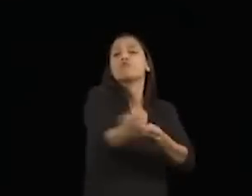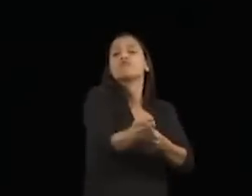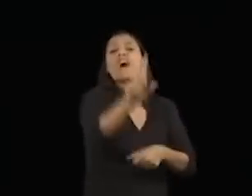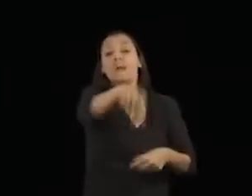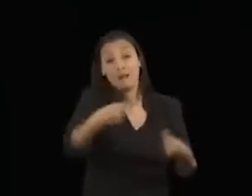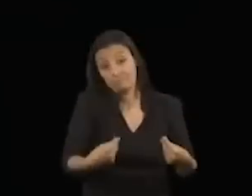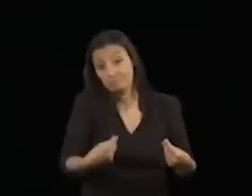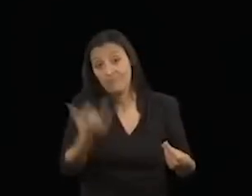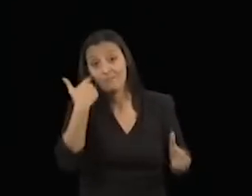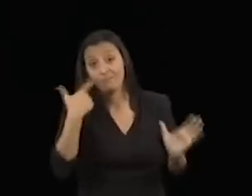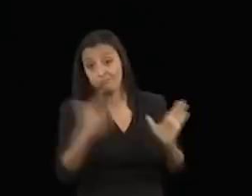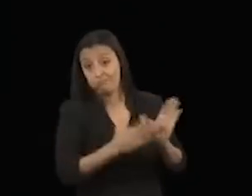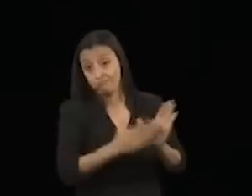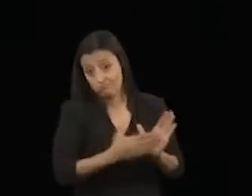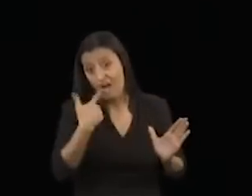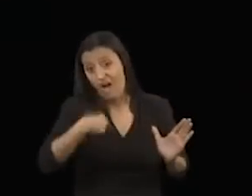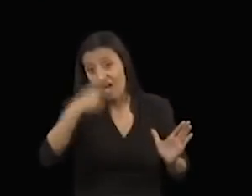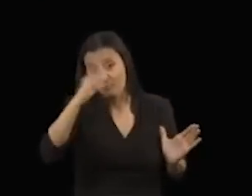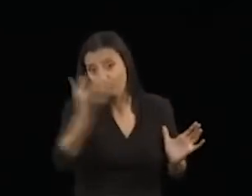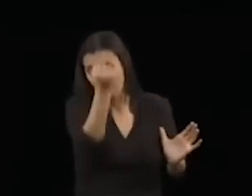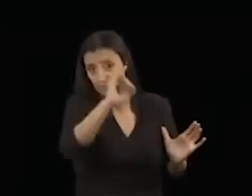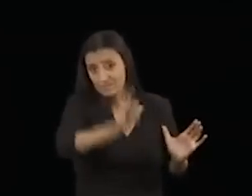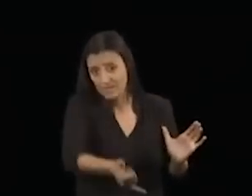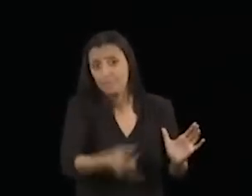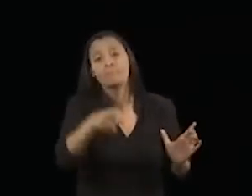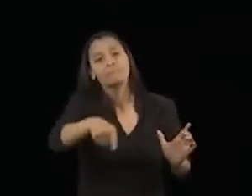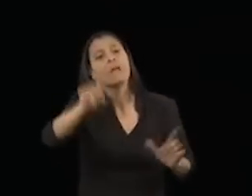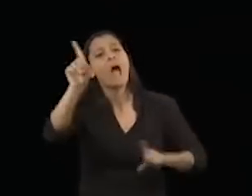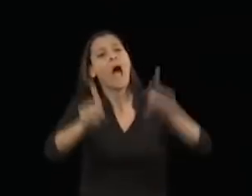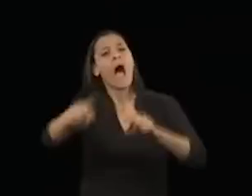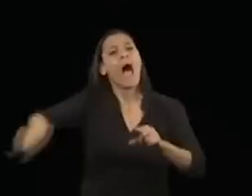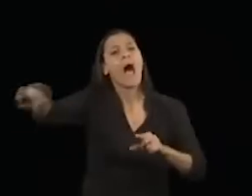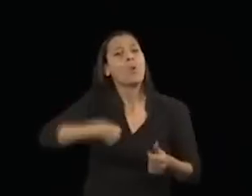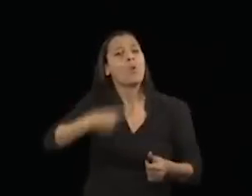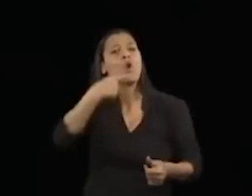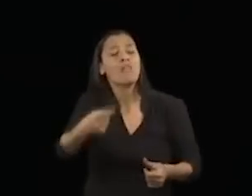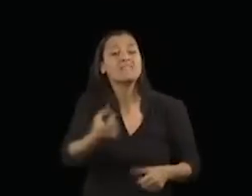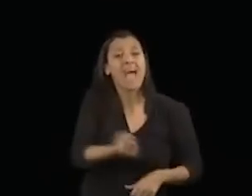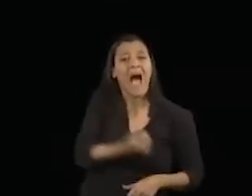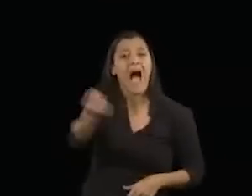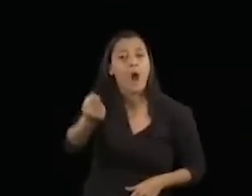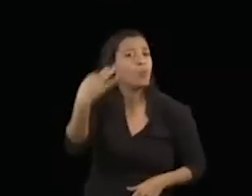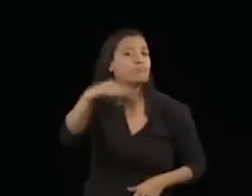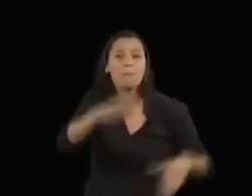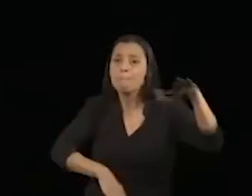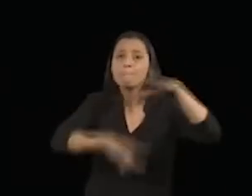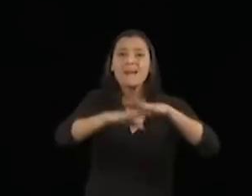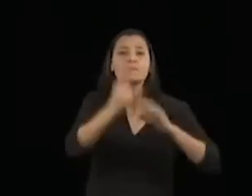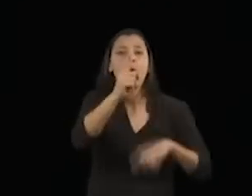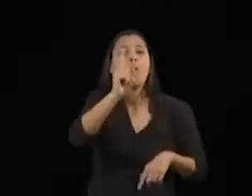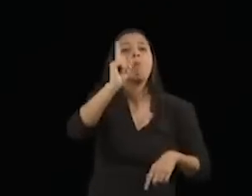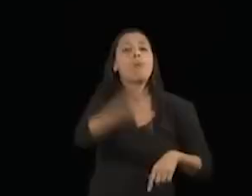hubo motosierra. Ahora sucede que algunos que decían que no se podía ajustar más que un punto del PBI,